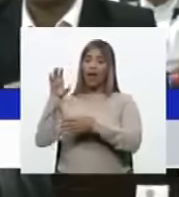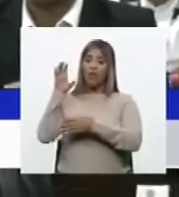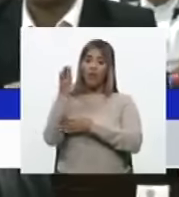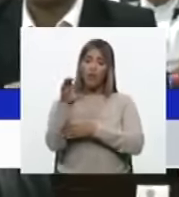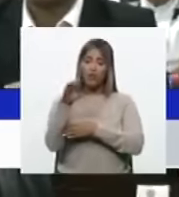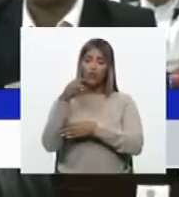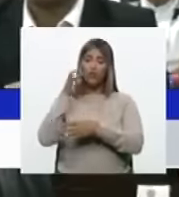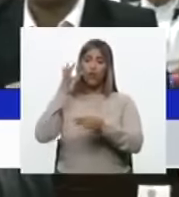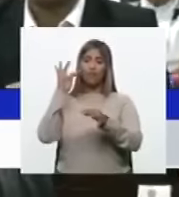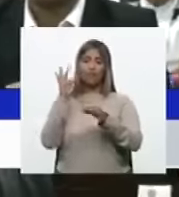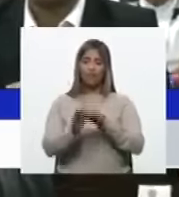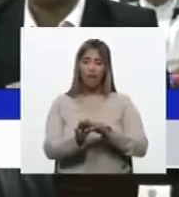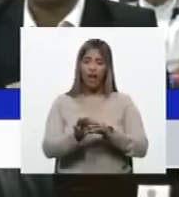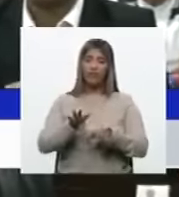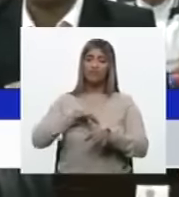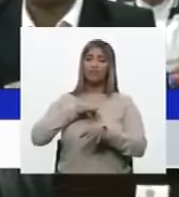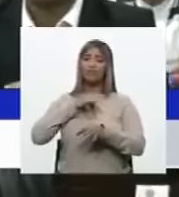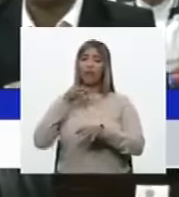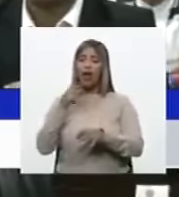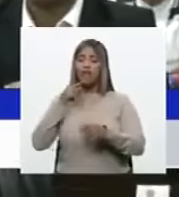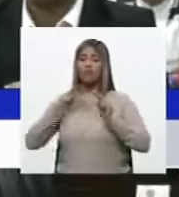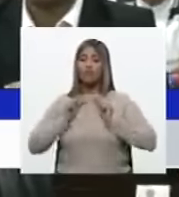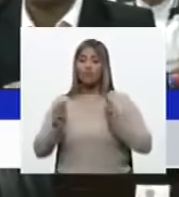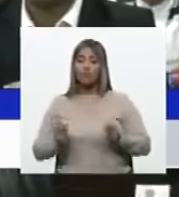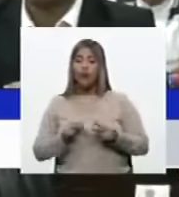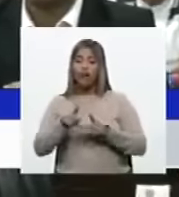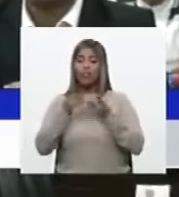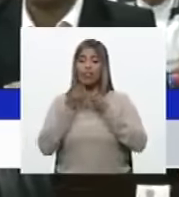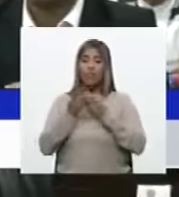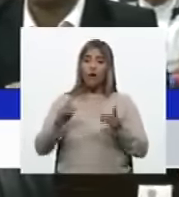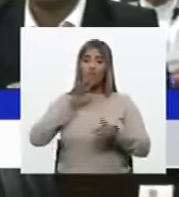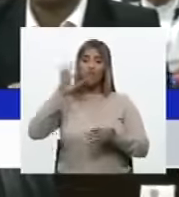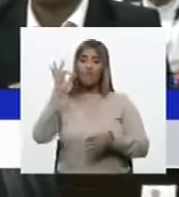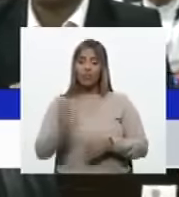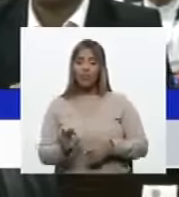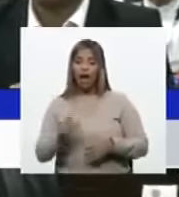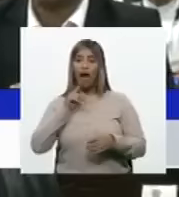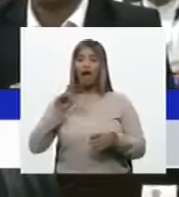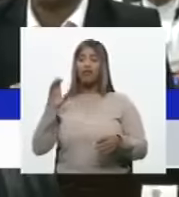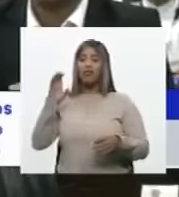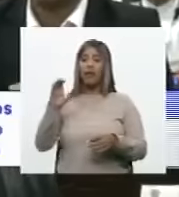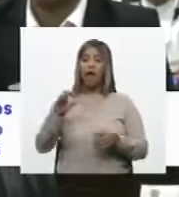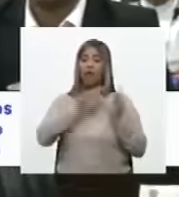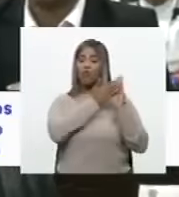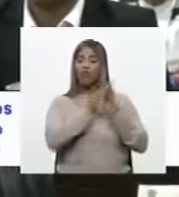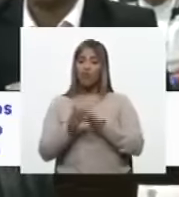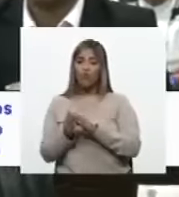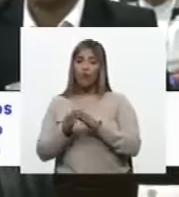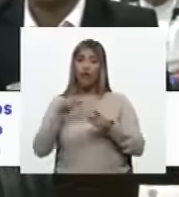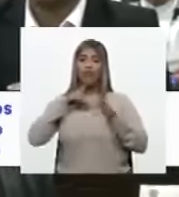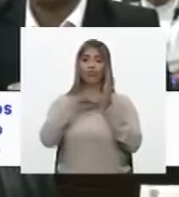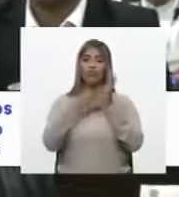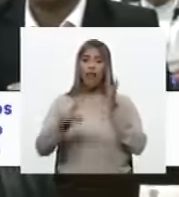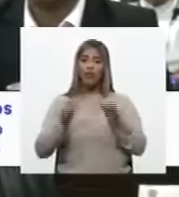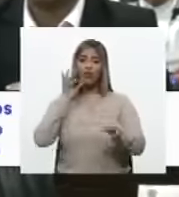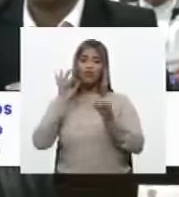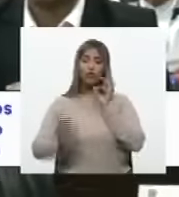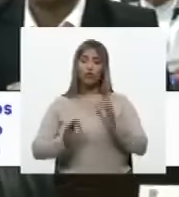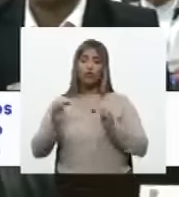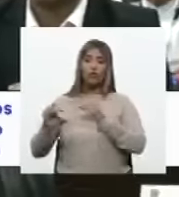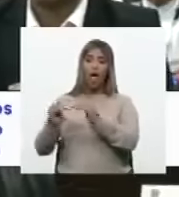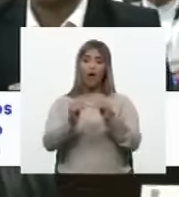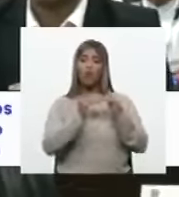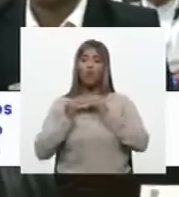la esperanza para la humanidad de la democracia real, del Estado comunal, de derecho, de justicia, de